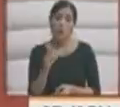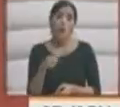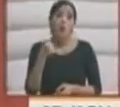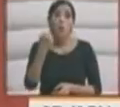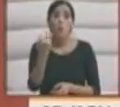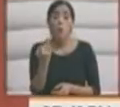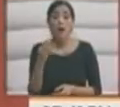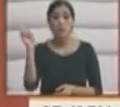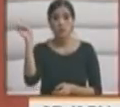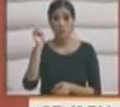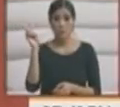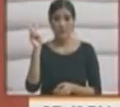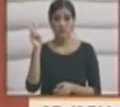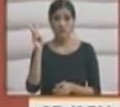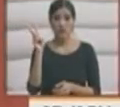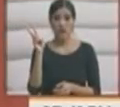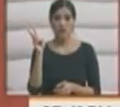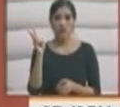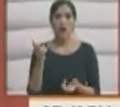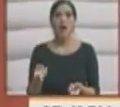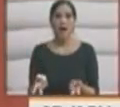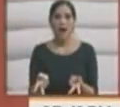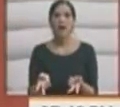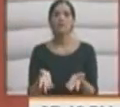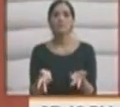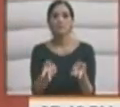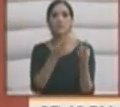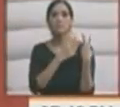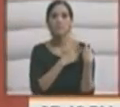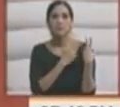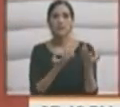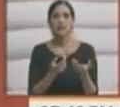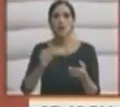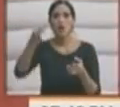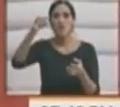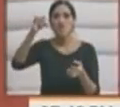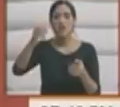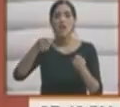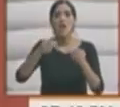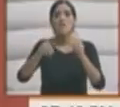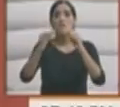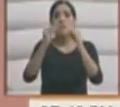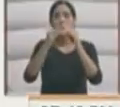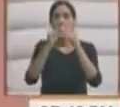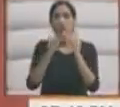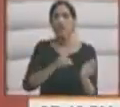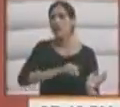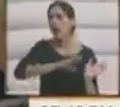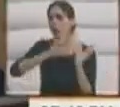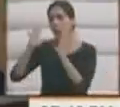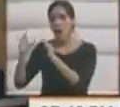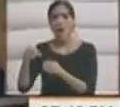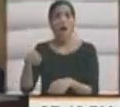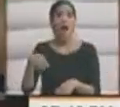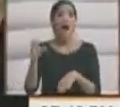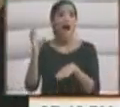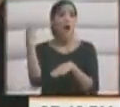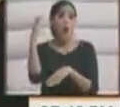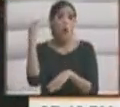venezolanos y venezolanas han recibido viviendas en el momento en que han migrado hacia Colombia, a Perú, a Ecuador? Barrio